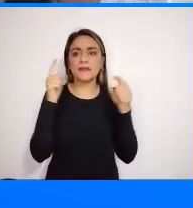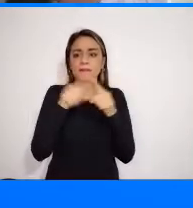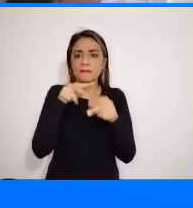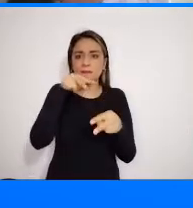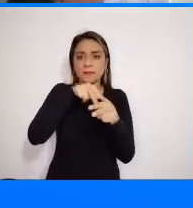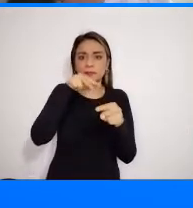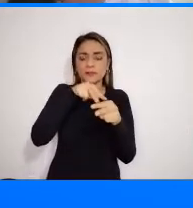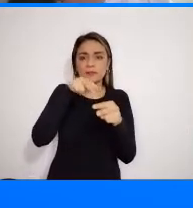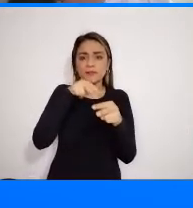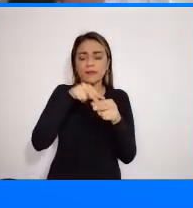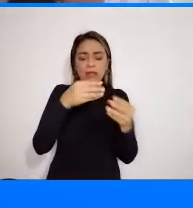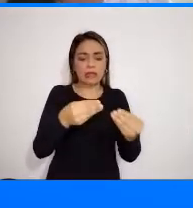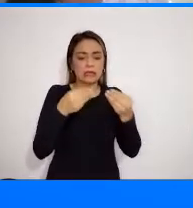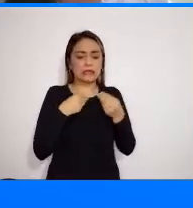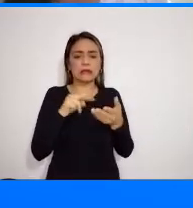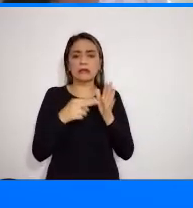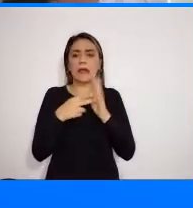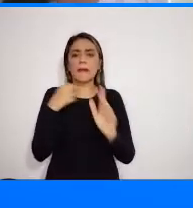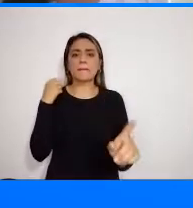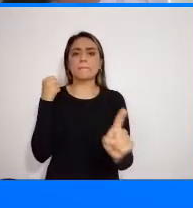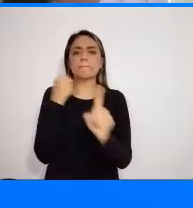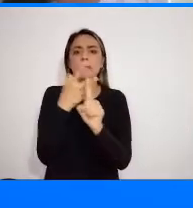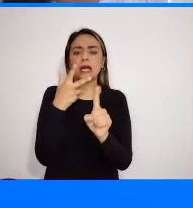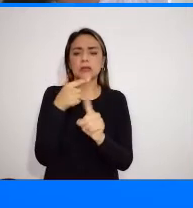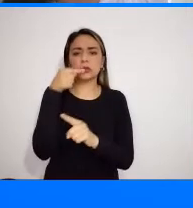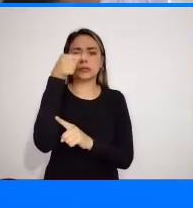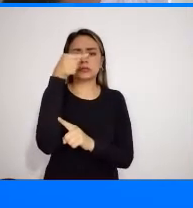recursos, generó pues muchos impactos,